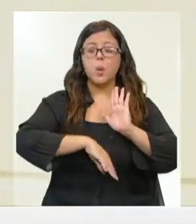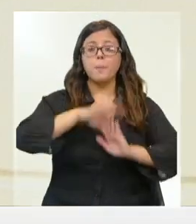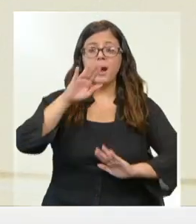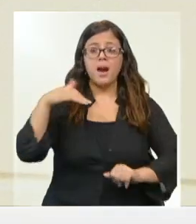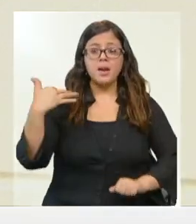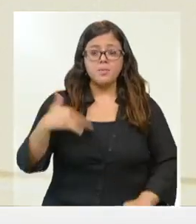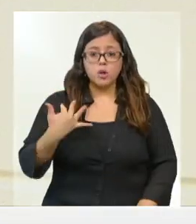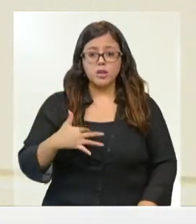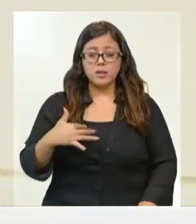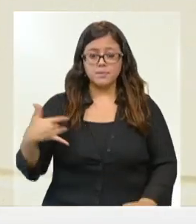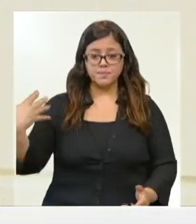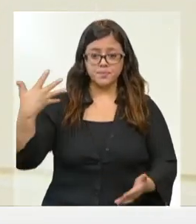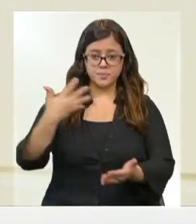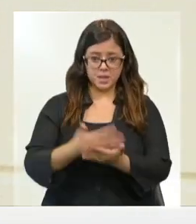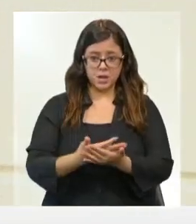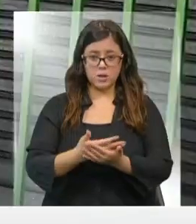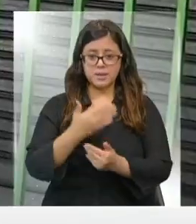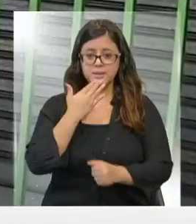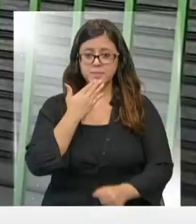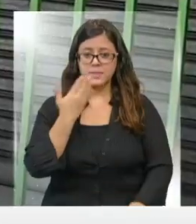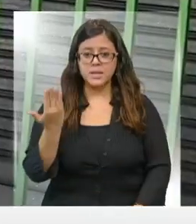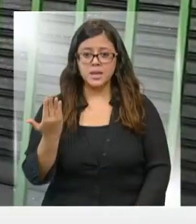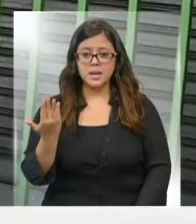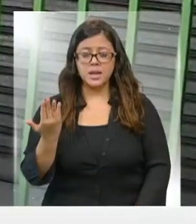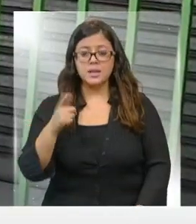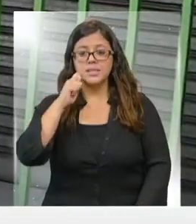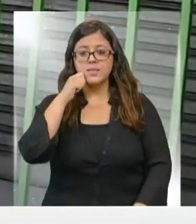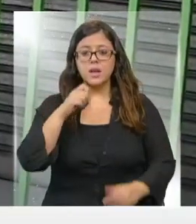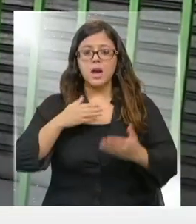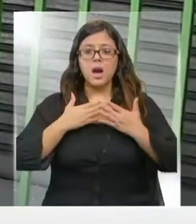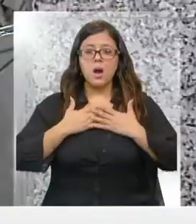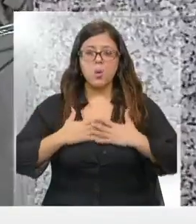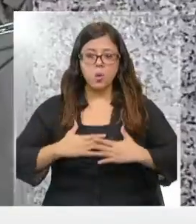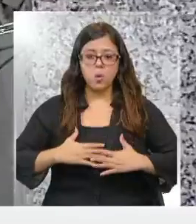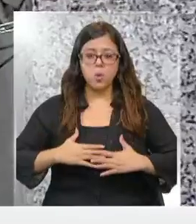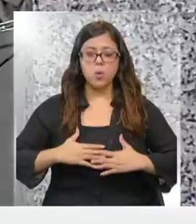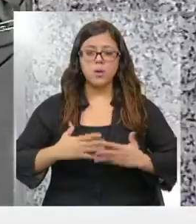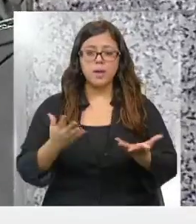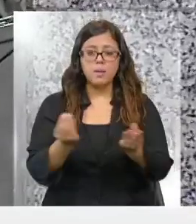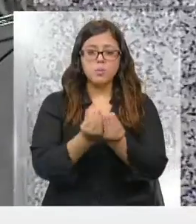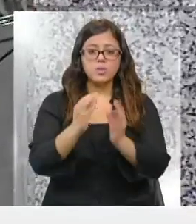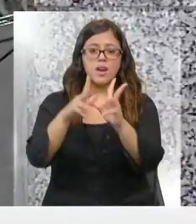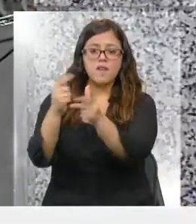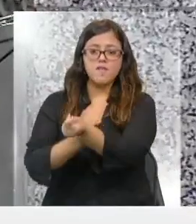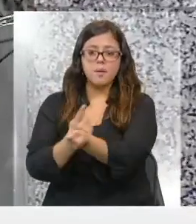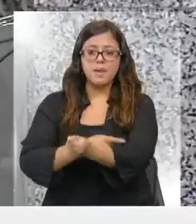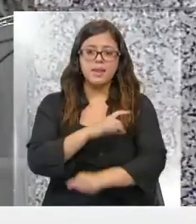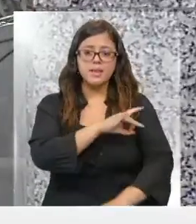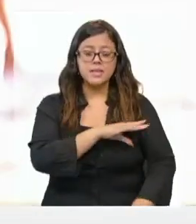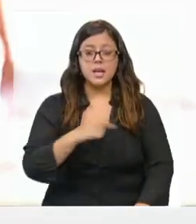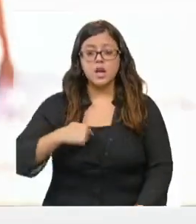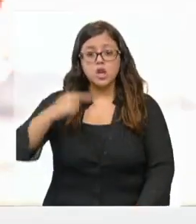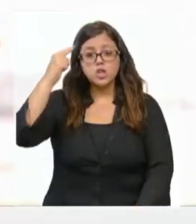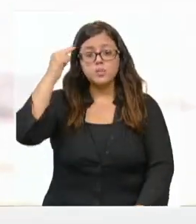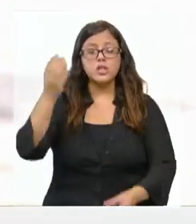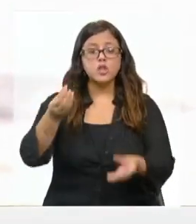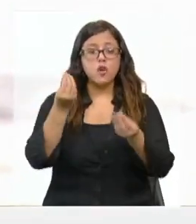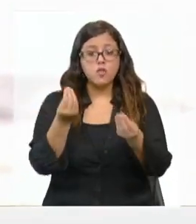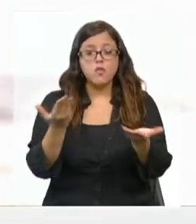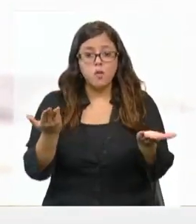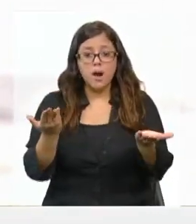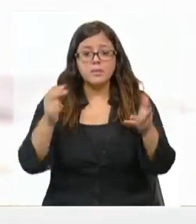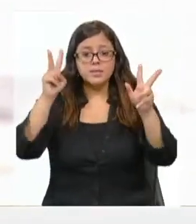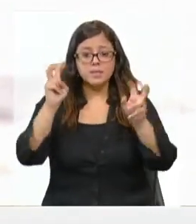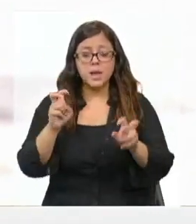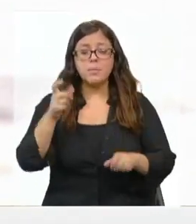populares en el último tiempo, sino también porque implicó un alivio para el bolsillo de miles de familias. Yo creo que es una buena iniciativa. El tema